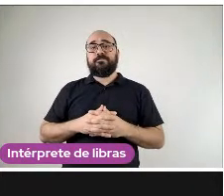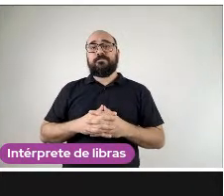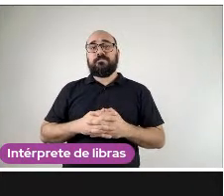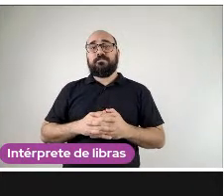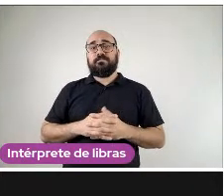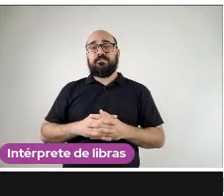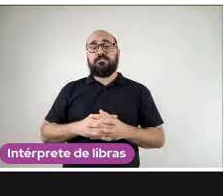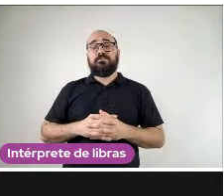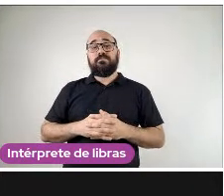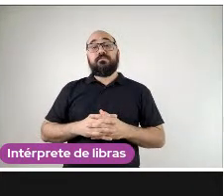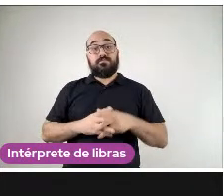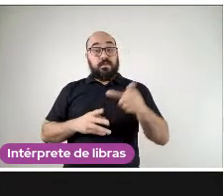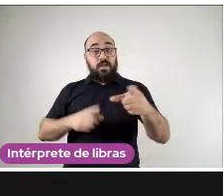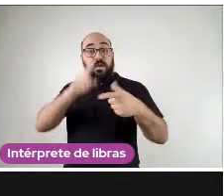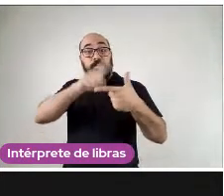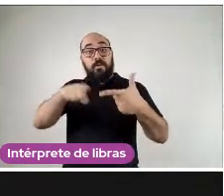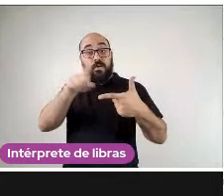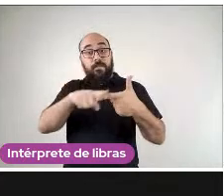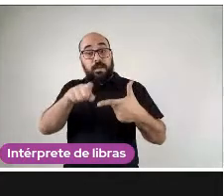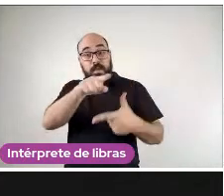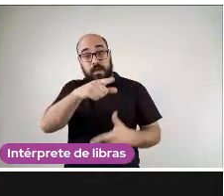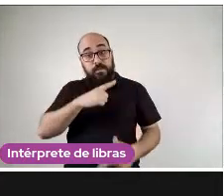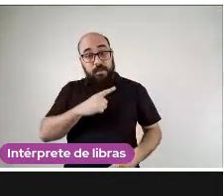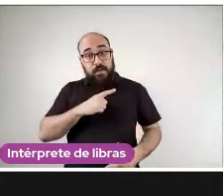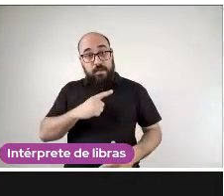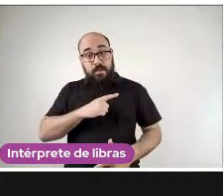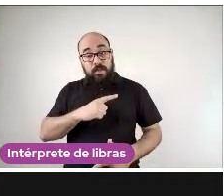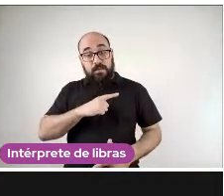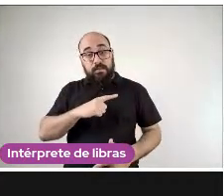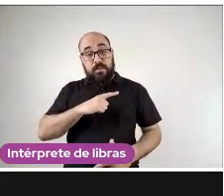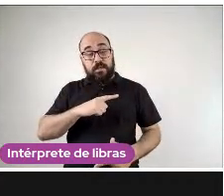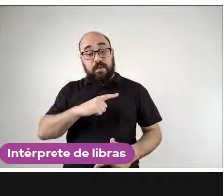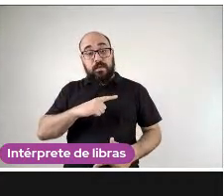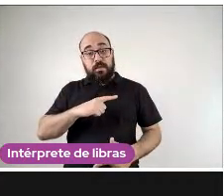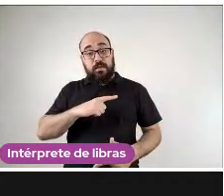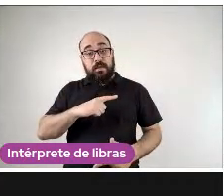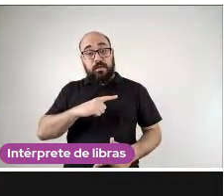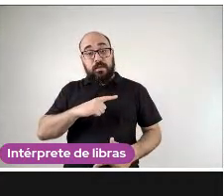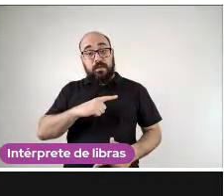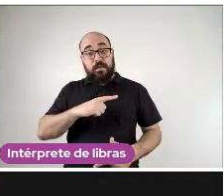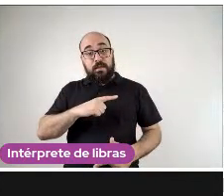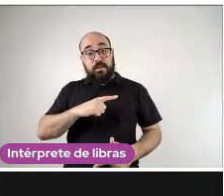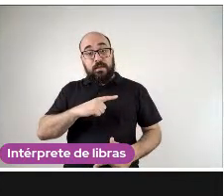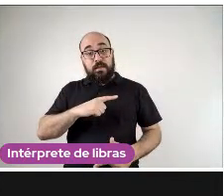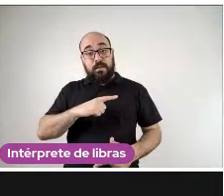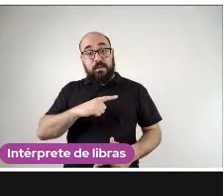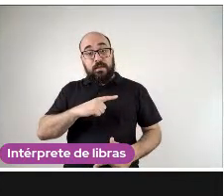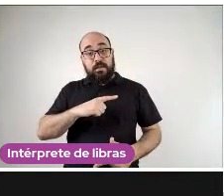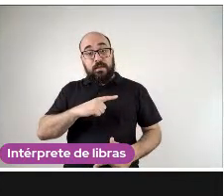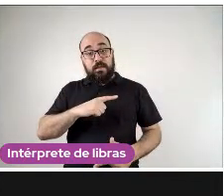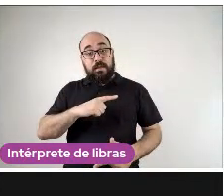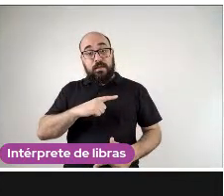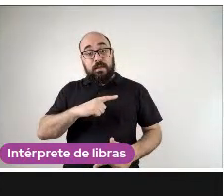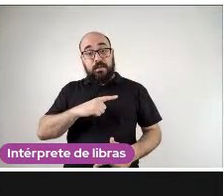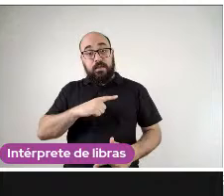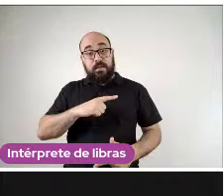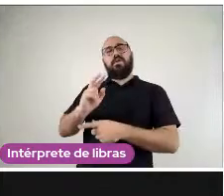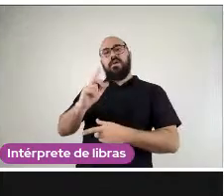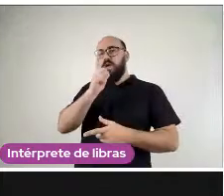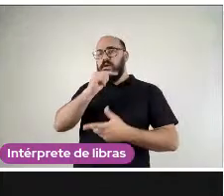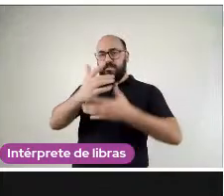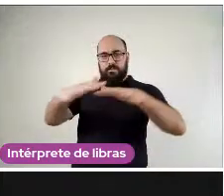compromiso internacional de muchos países actualmente que consiste en proteger al menos el 30% de las